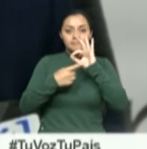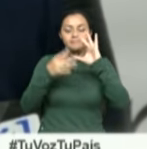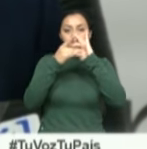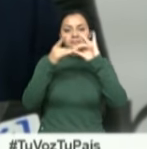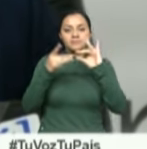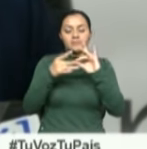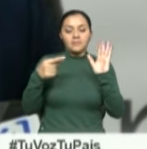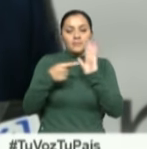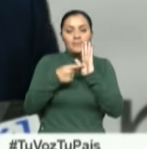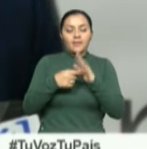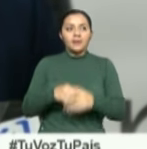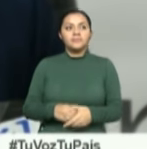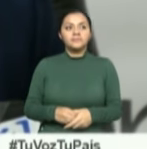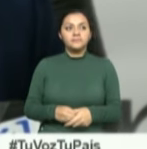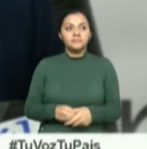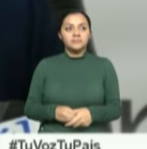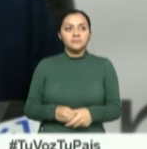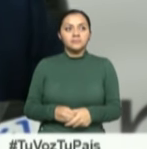la parte pertinente.